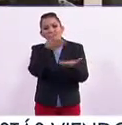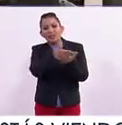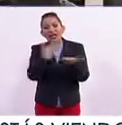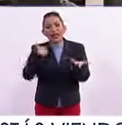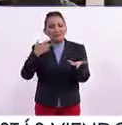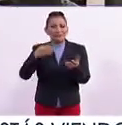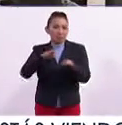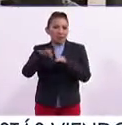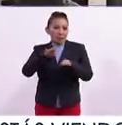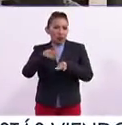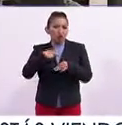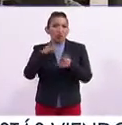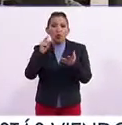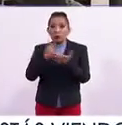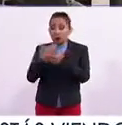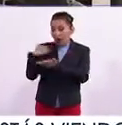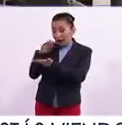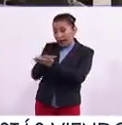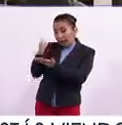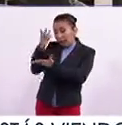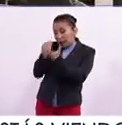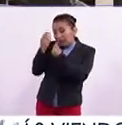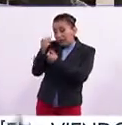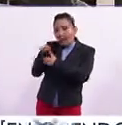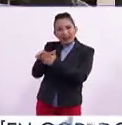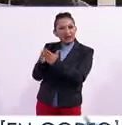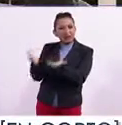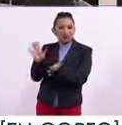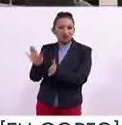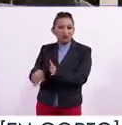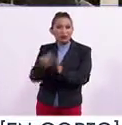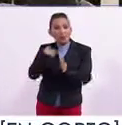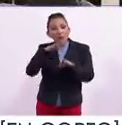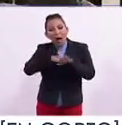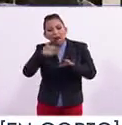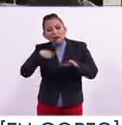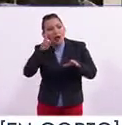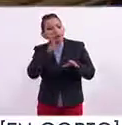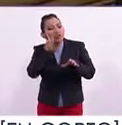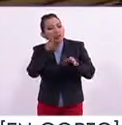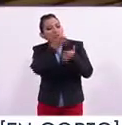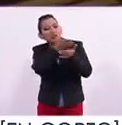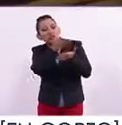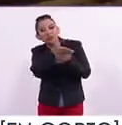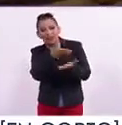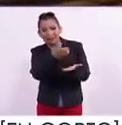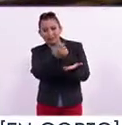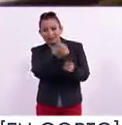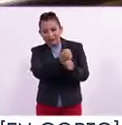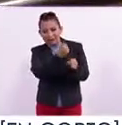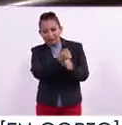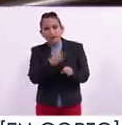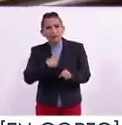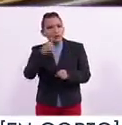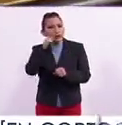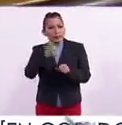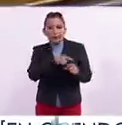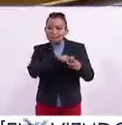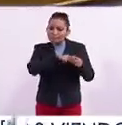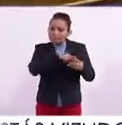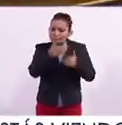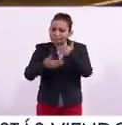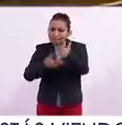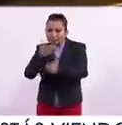que se puede aprender en los libros. Entonces siempre he tenido desde entonces una